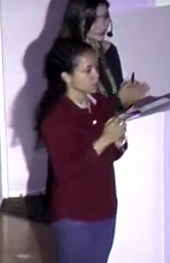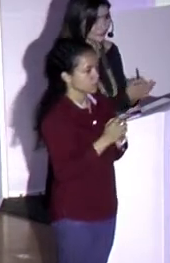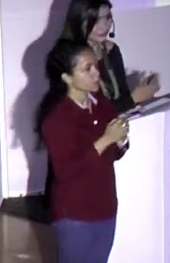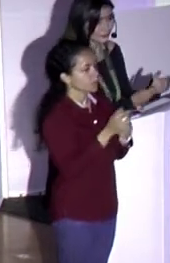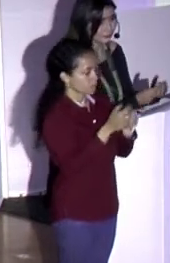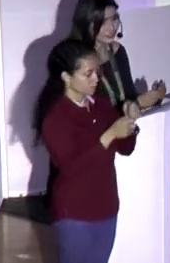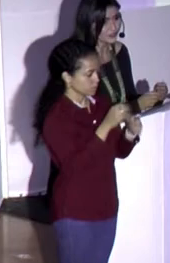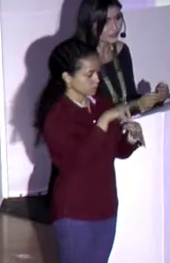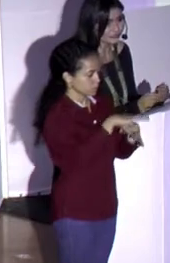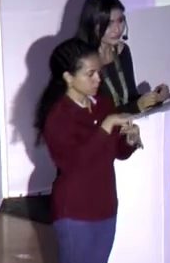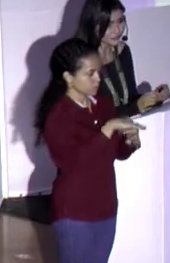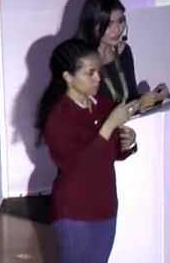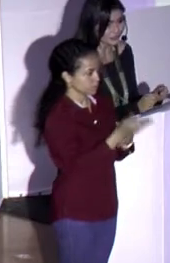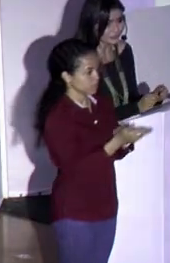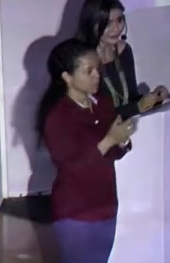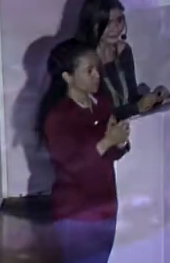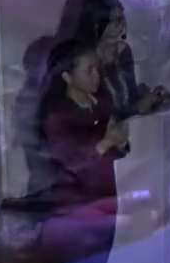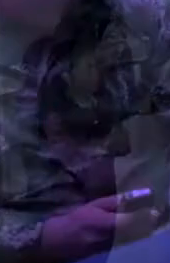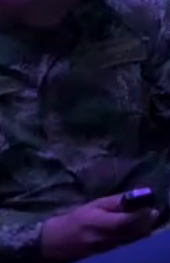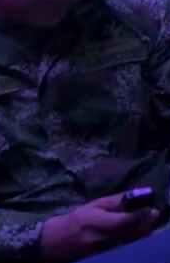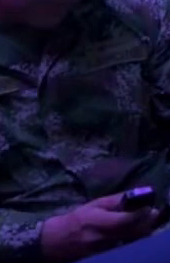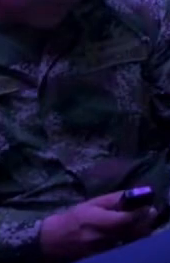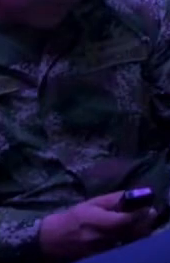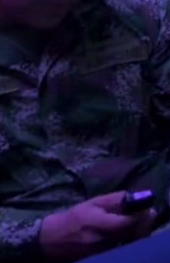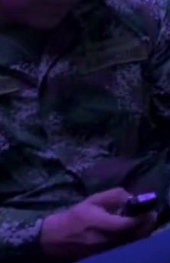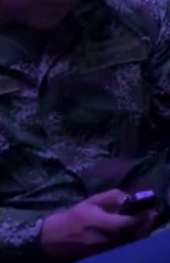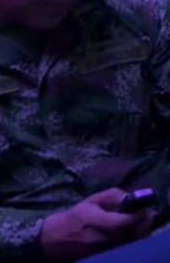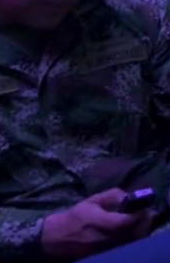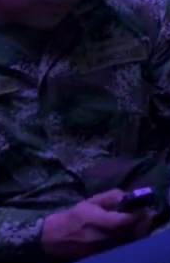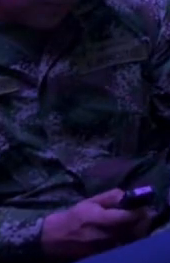Realicen su votación con el dispositivo.